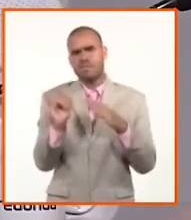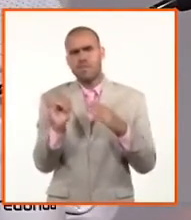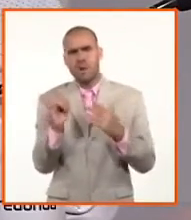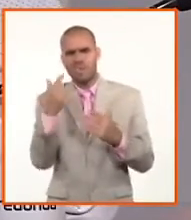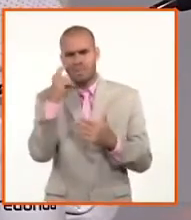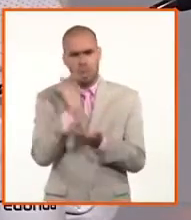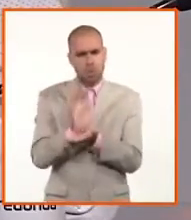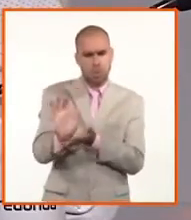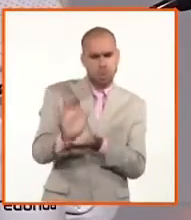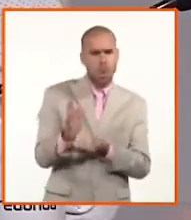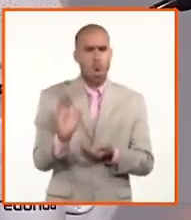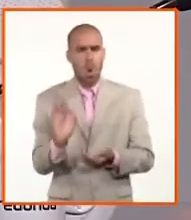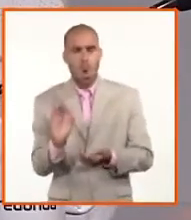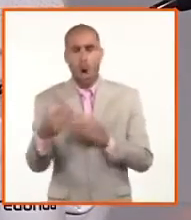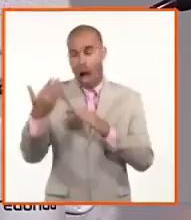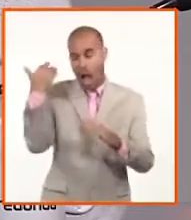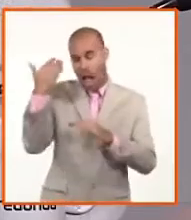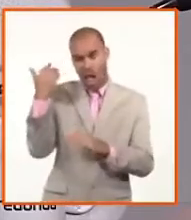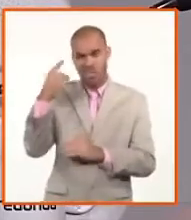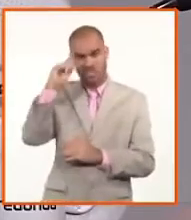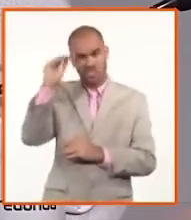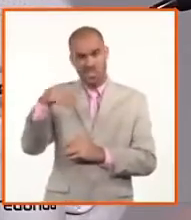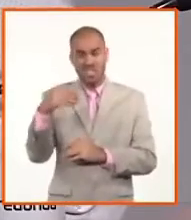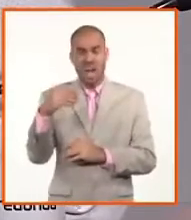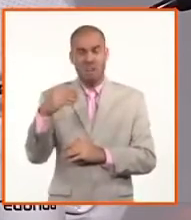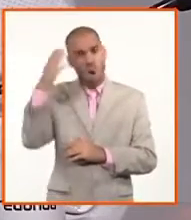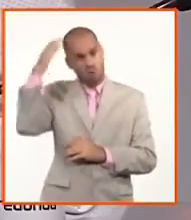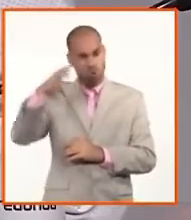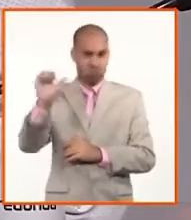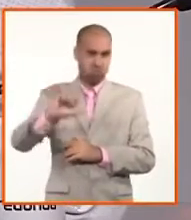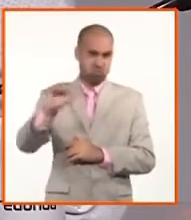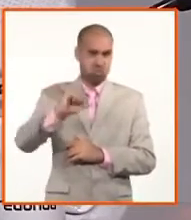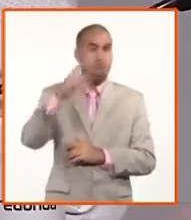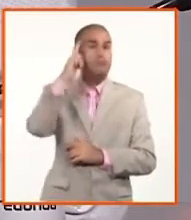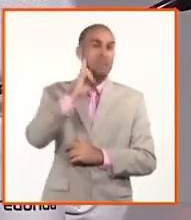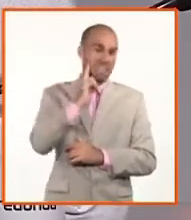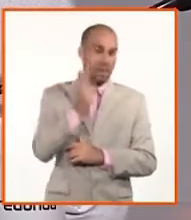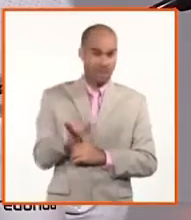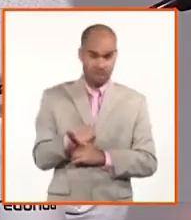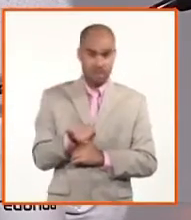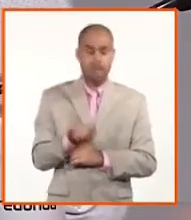aquella bajo la tiranía batistiana, otros como José Antonio